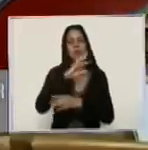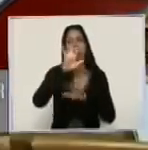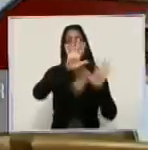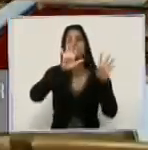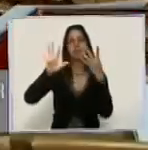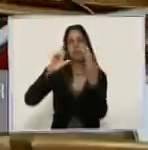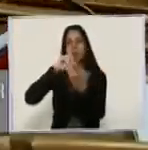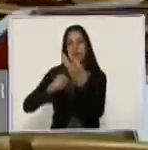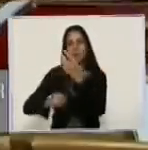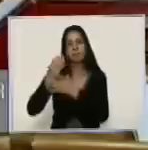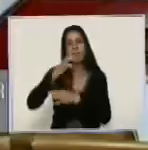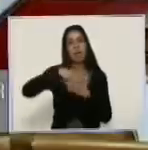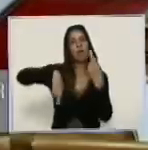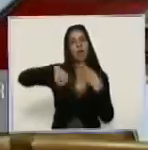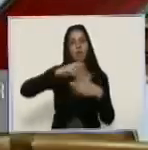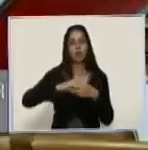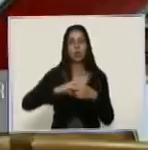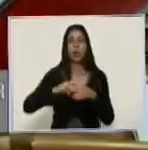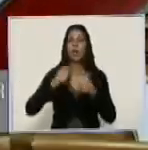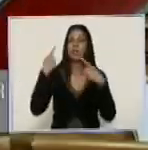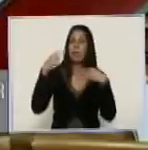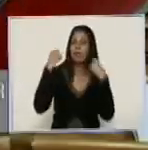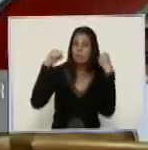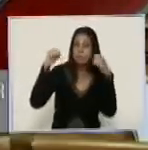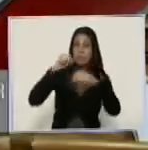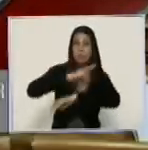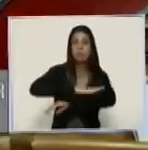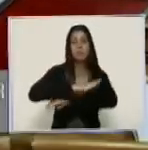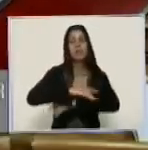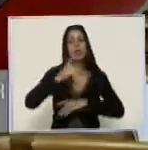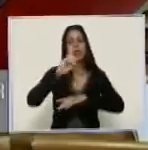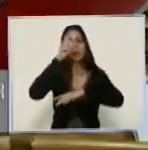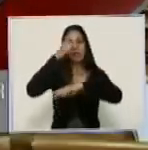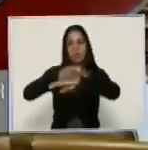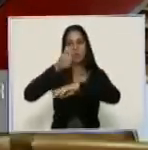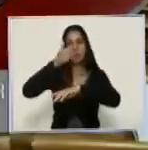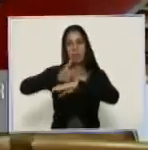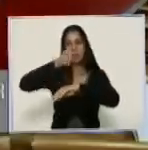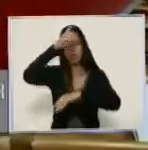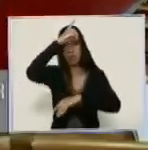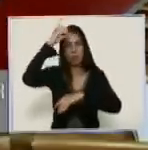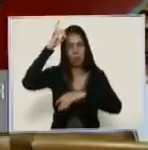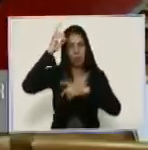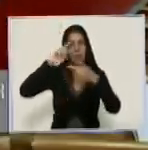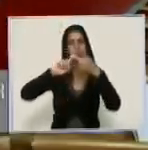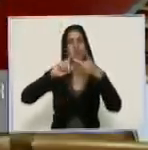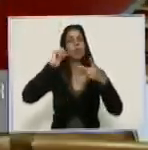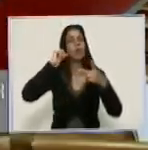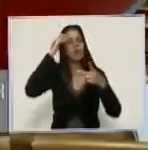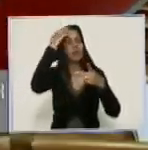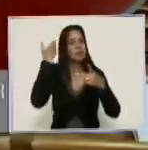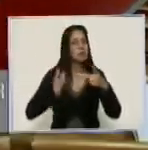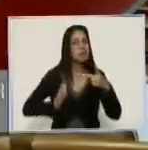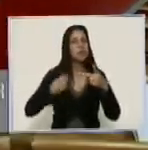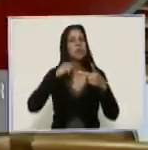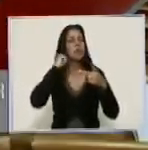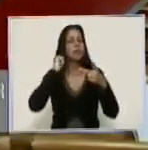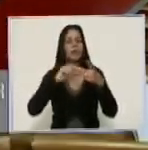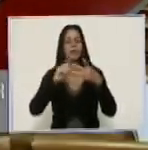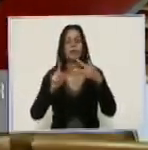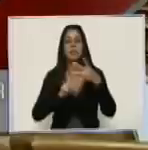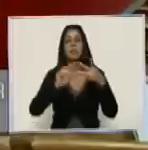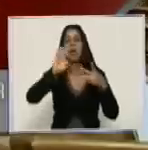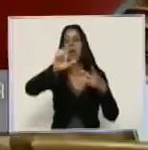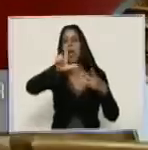Cúmplase Diosdado Cabello Rondón, presidente, Tania Valentina Díaz, primera vicepresidenta, Elvis Eduardo Moroso, segundo